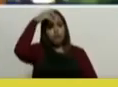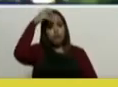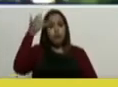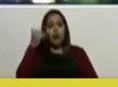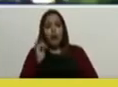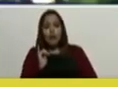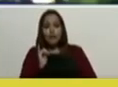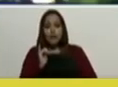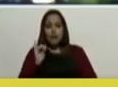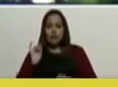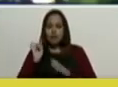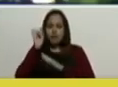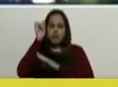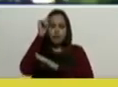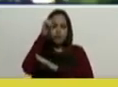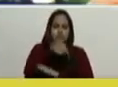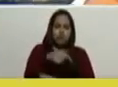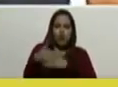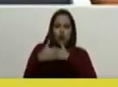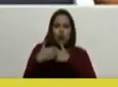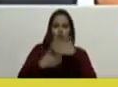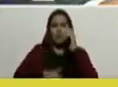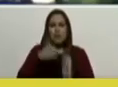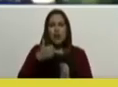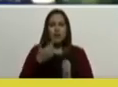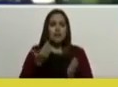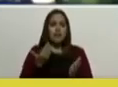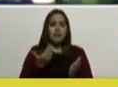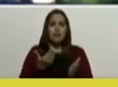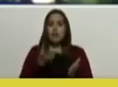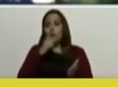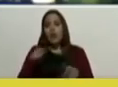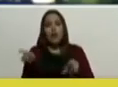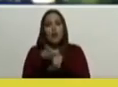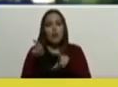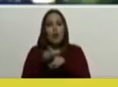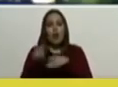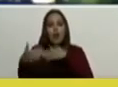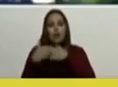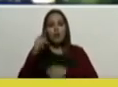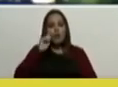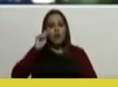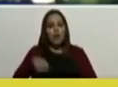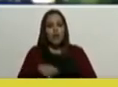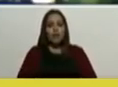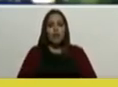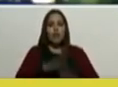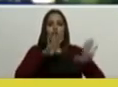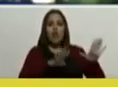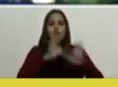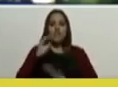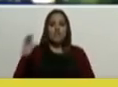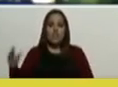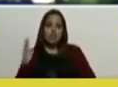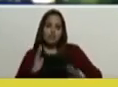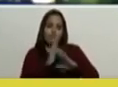metió los misiles más brutales que el ataque a Ucrania. 900 medidas y